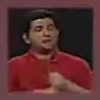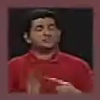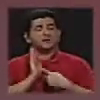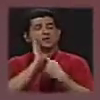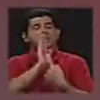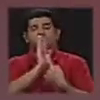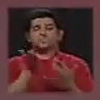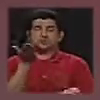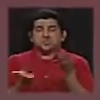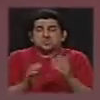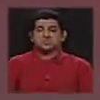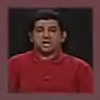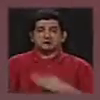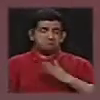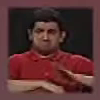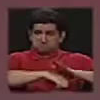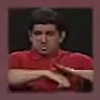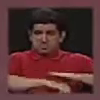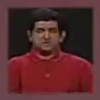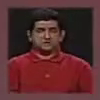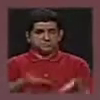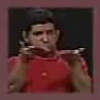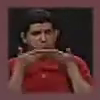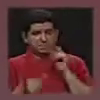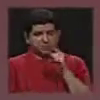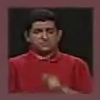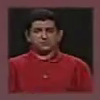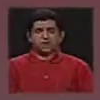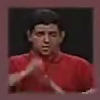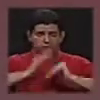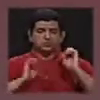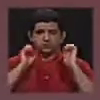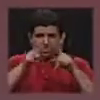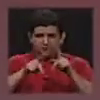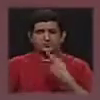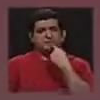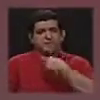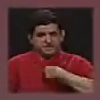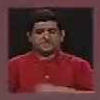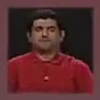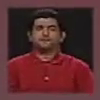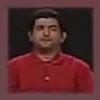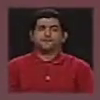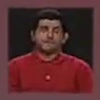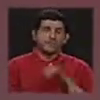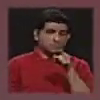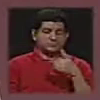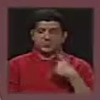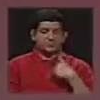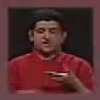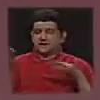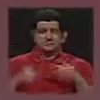presente, qué sé yo, mis permisos para que me deje construir, usted me diga, lo que usted trae no sirve, yo